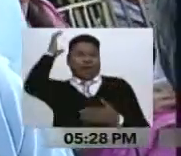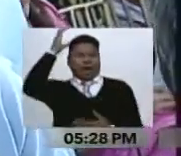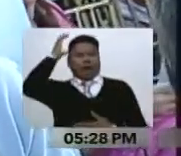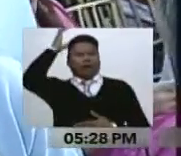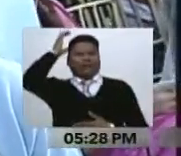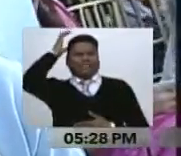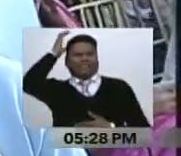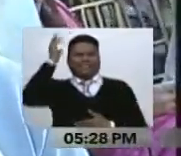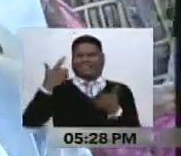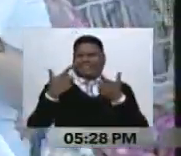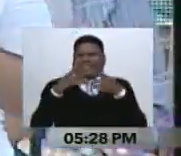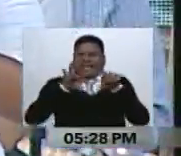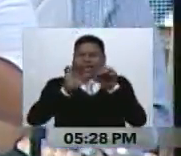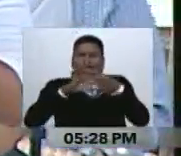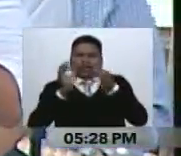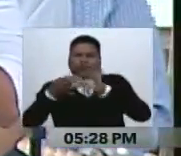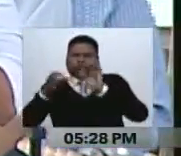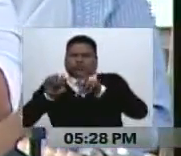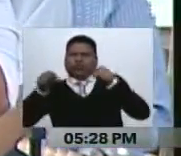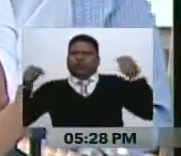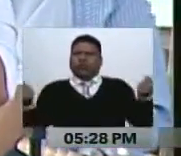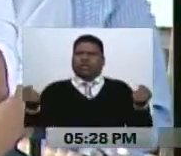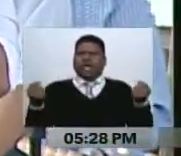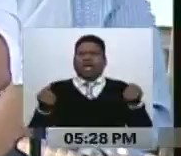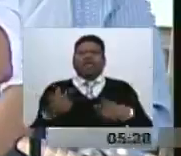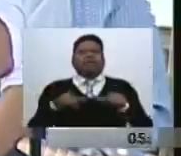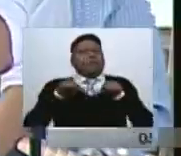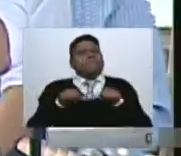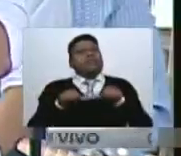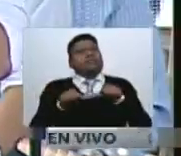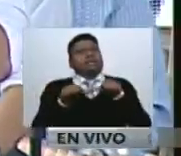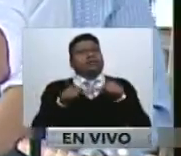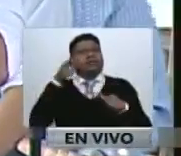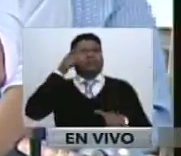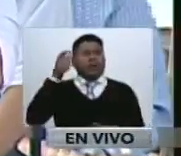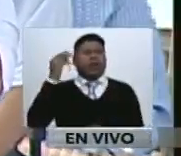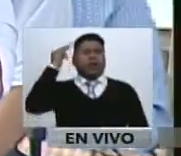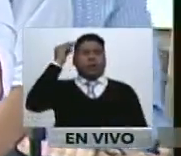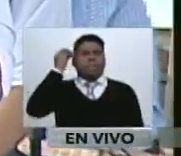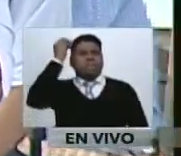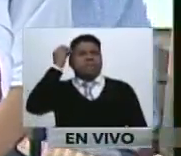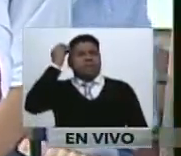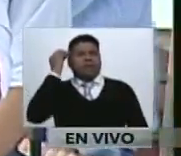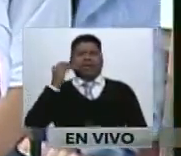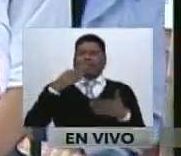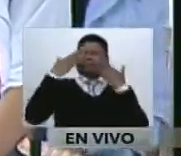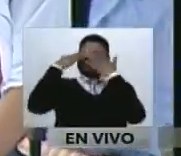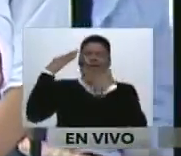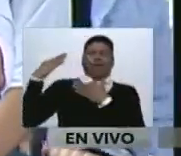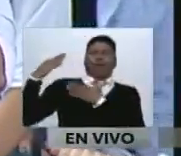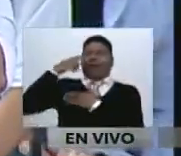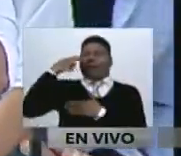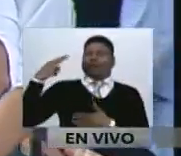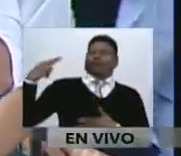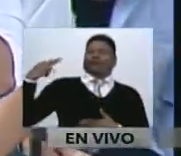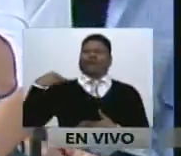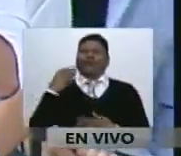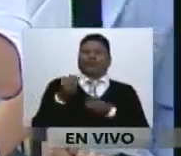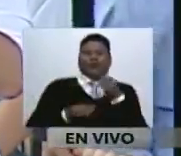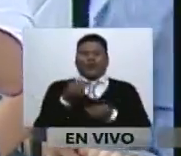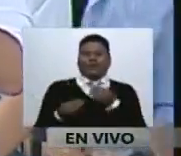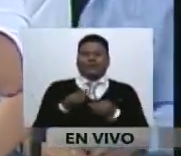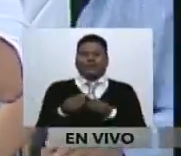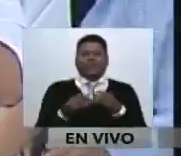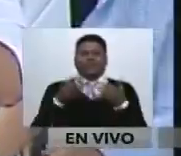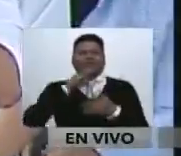las cadenas. Somos presente, un pueblo con memoria. Siéntanse orgullosos, estamos haciendo historia. Nadie dijo que sería